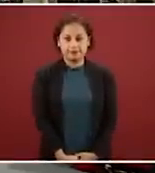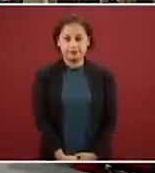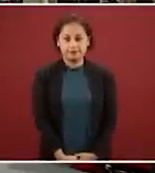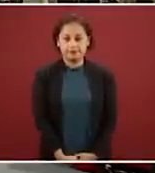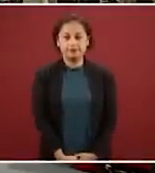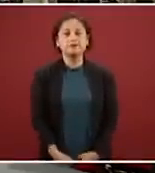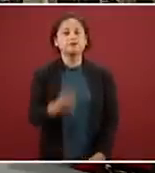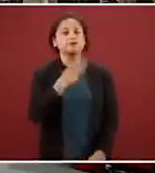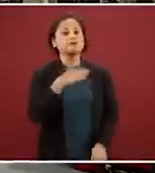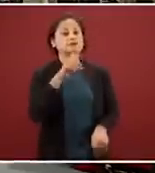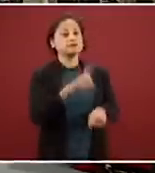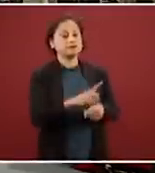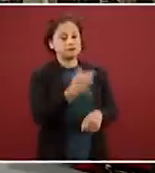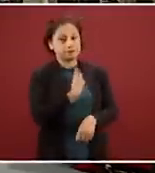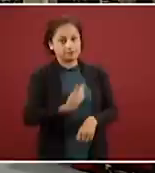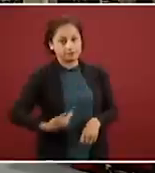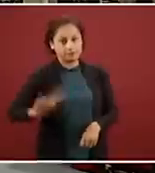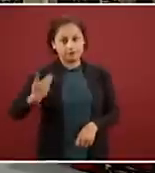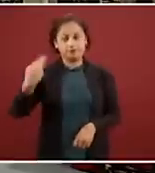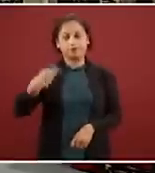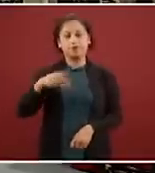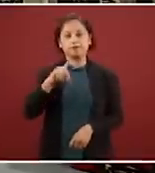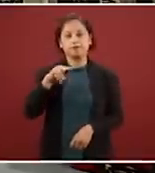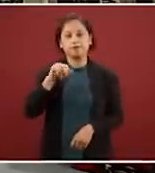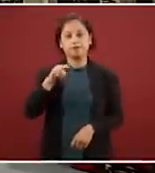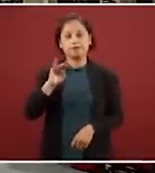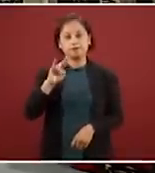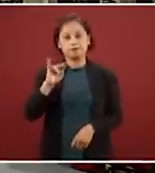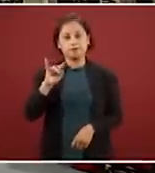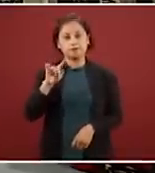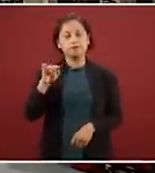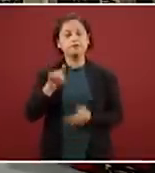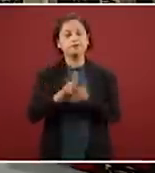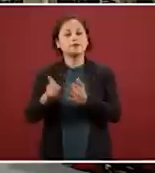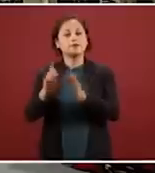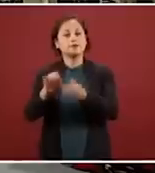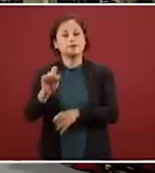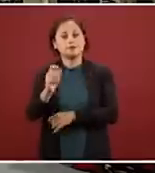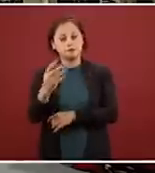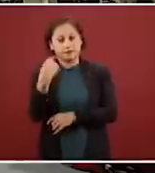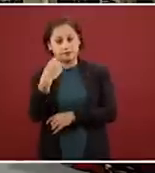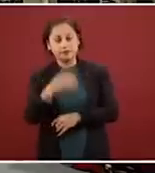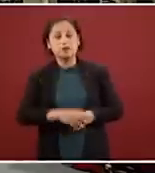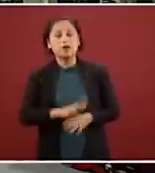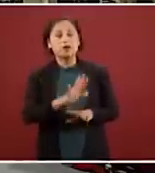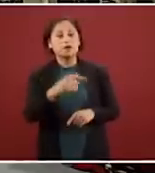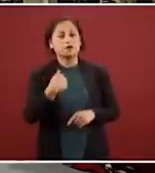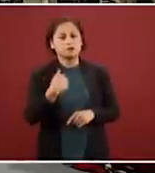Buenos días, presidente. Diana Benítez, del periódico 24 Horas. Ya a inicio de la conferencia nos platicaba de que se va a reforzar el